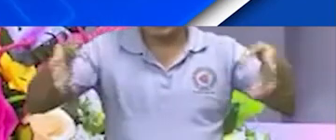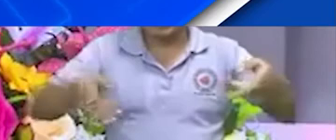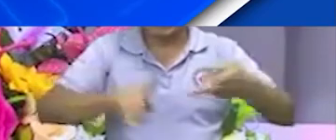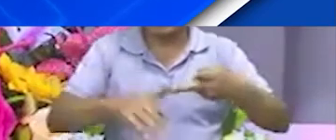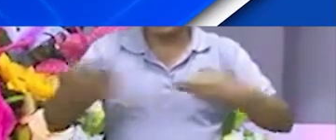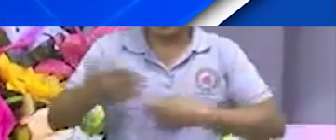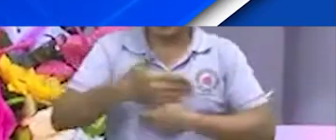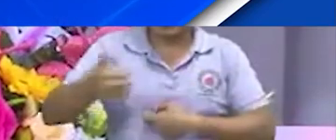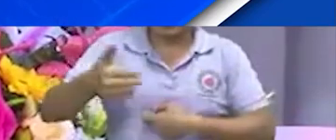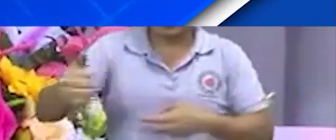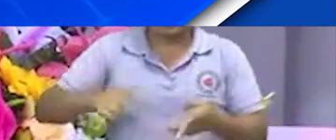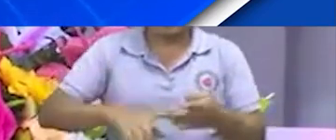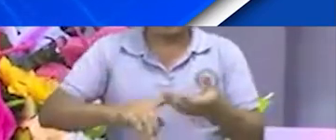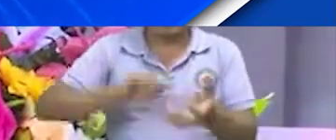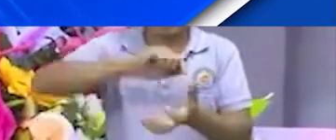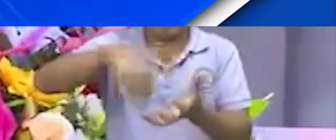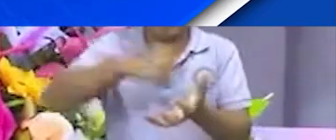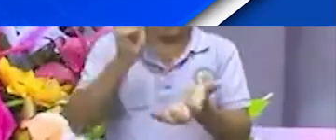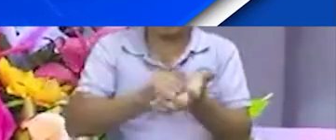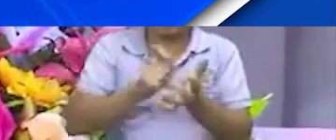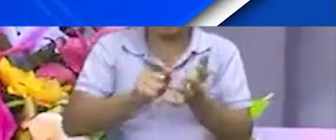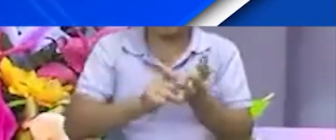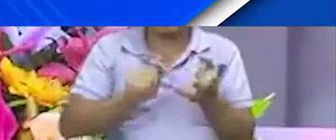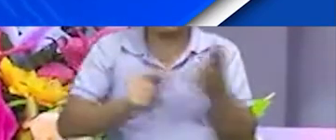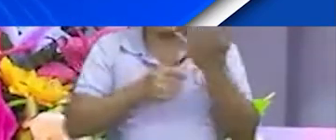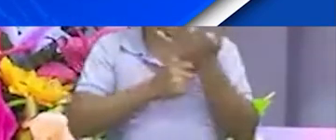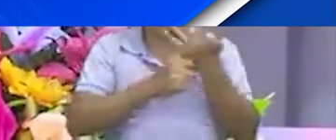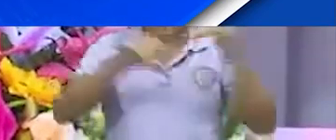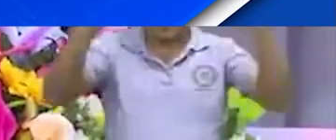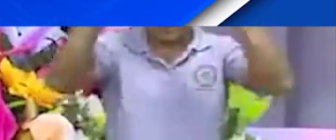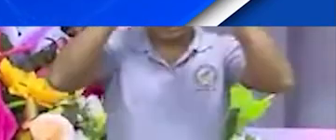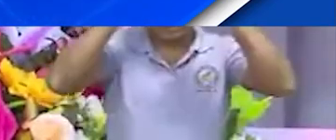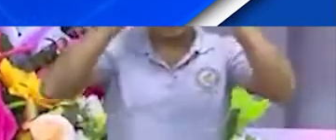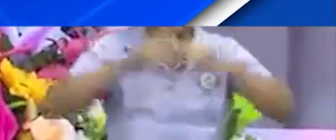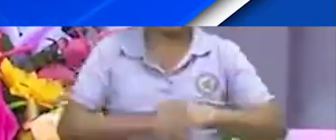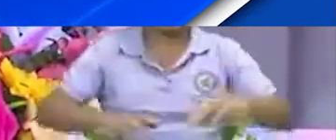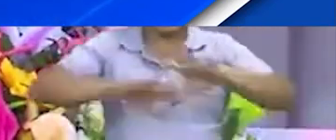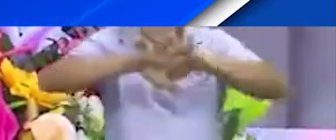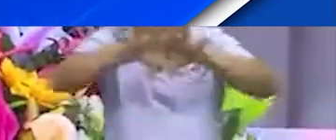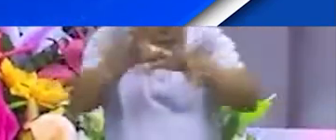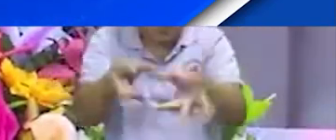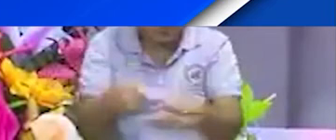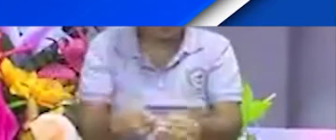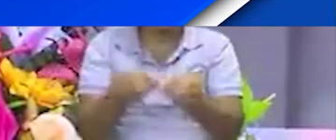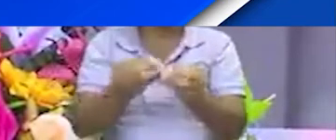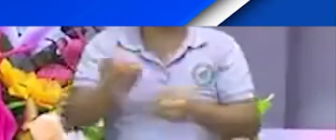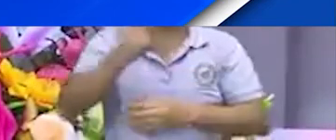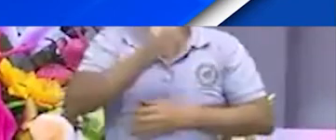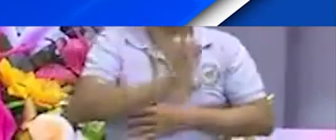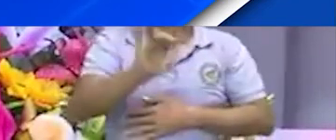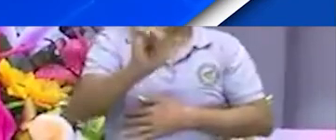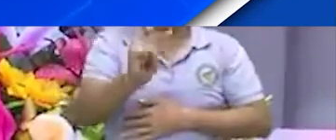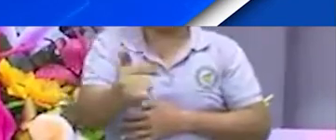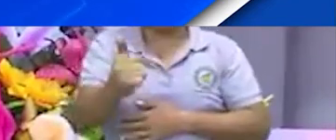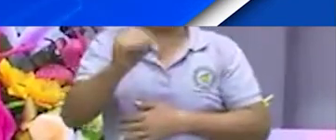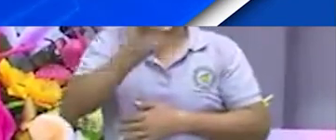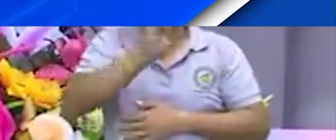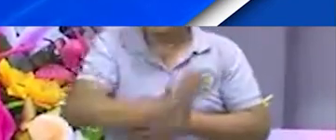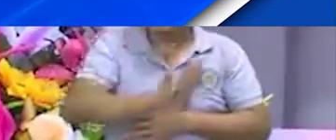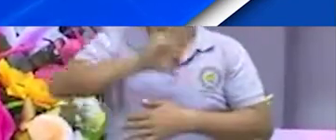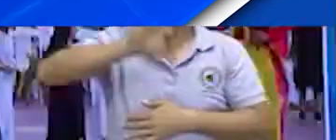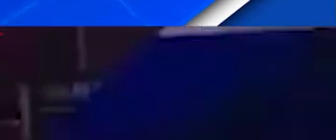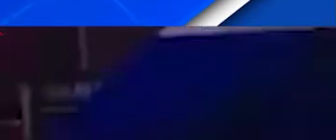langosta pitaya y carne de res para un total de 436 toneladas